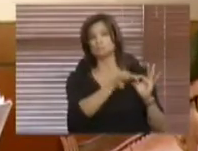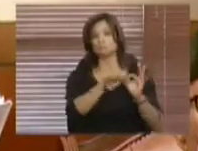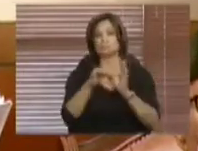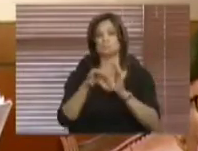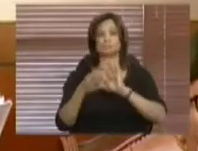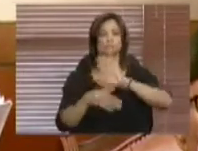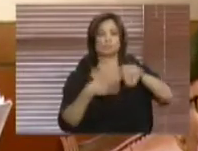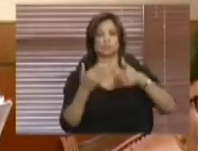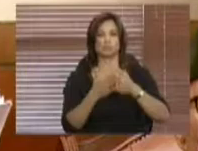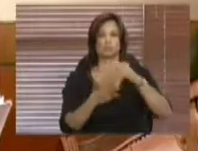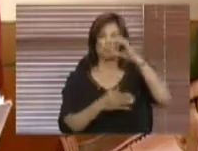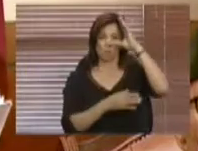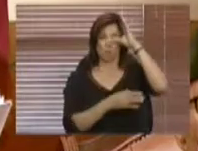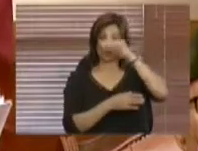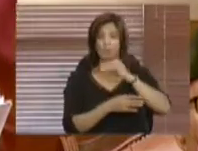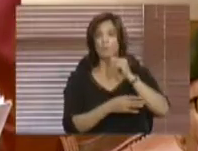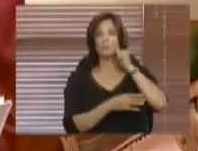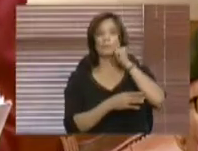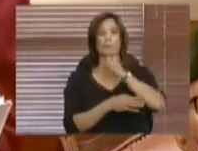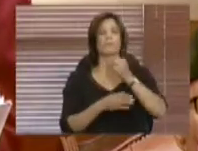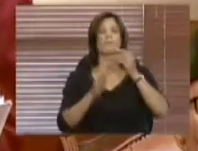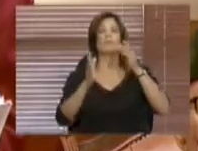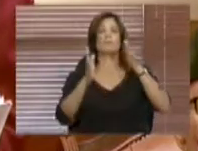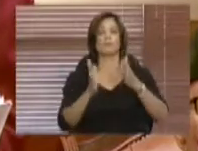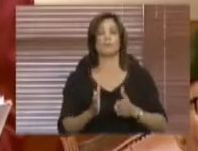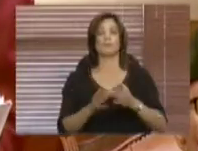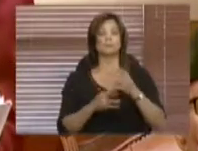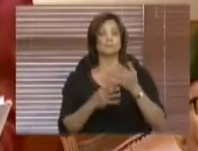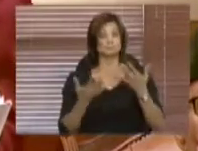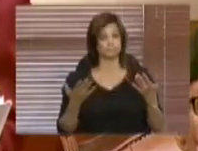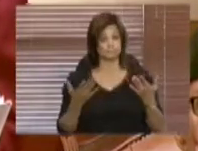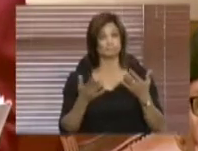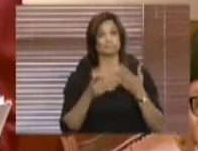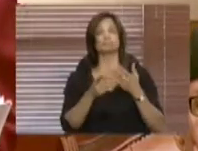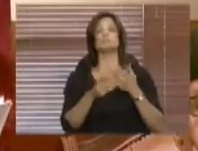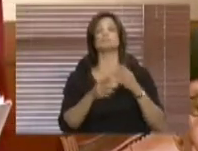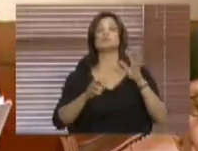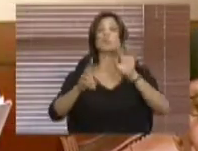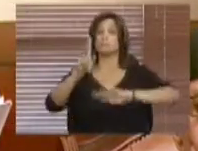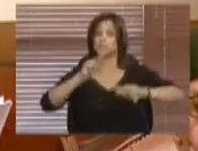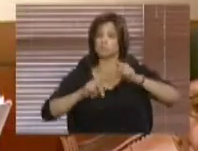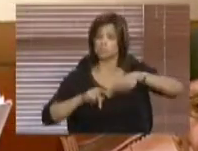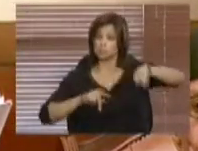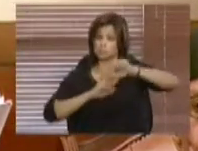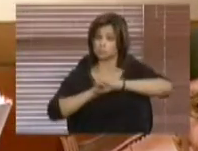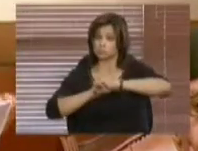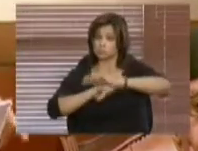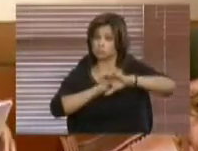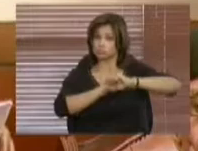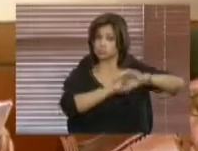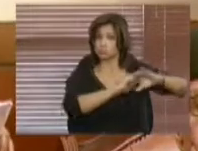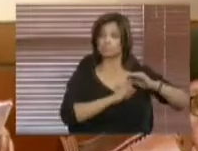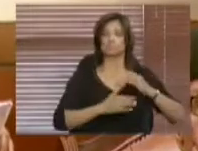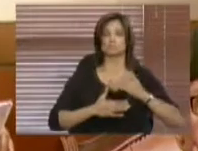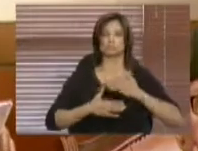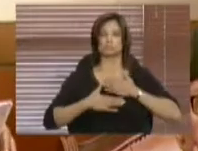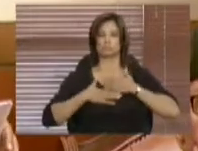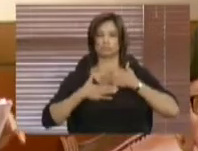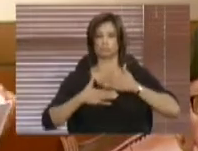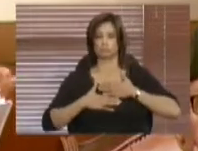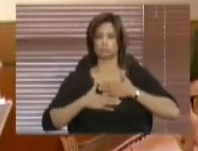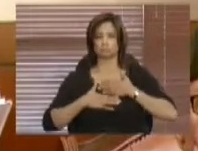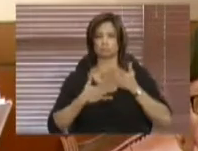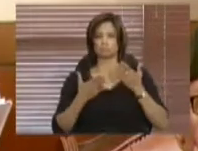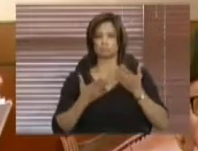las dominicanas y dominicanos, asegurando que los ciudadanos promuevan la felicidad de la